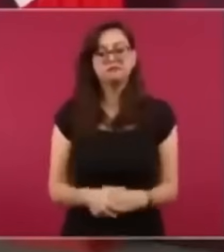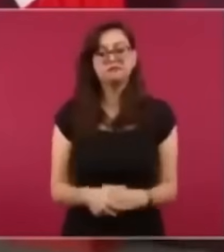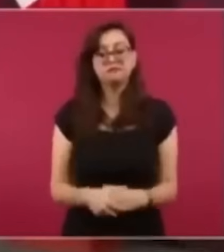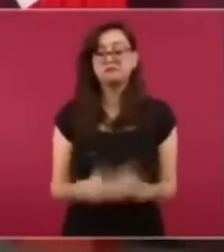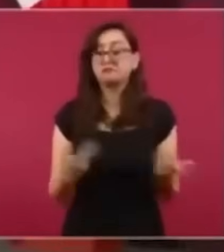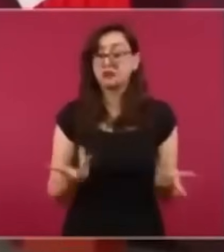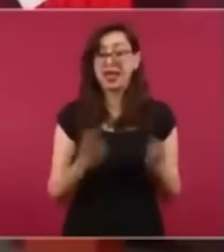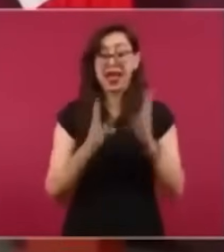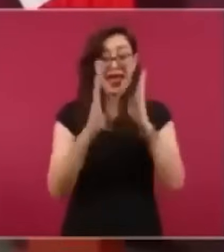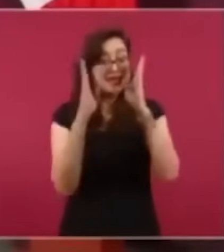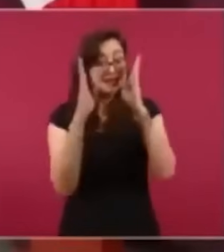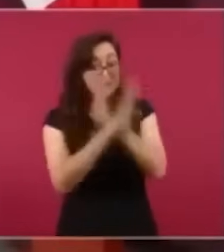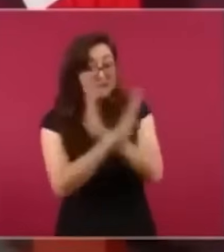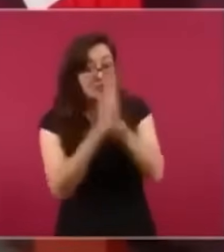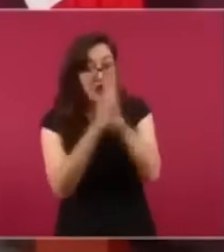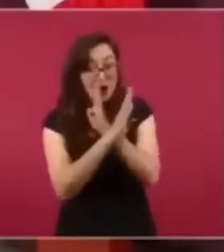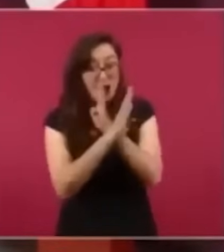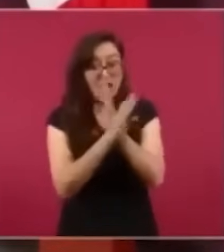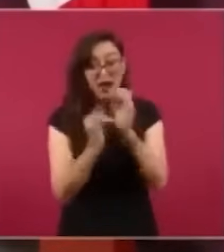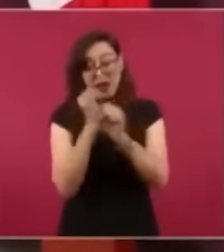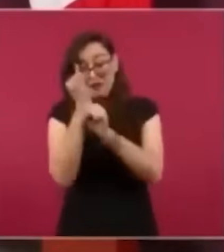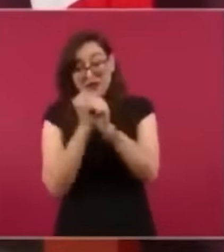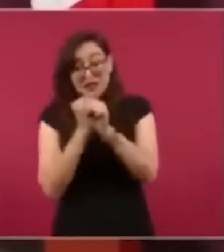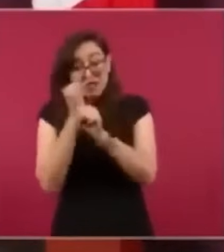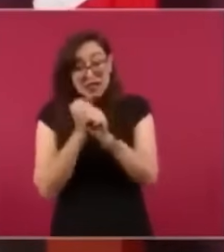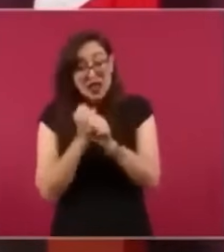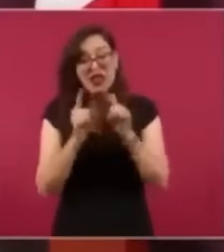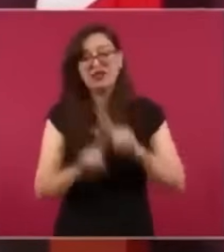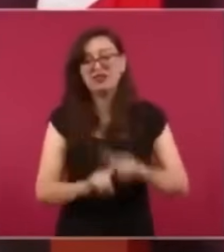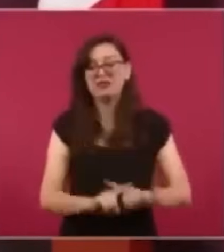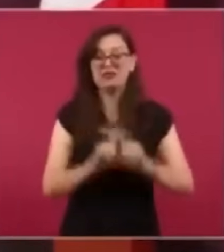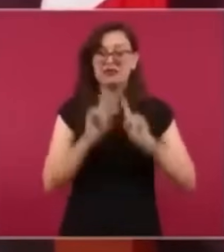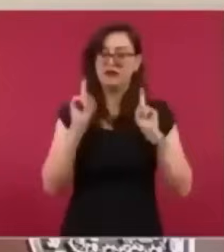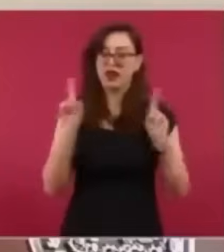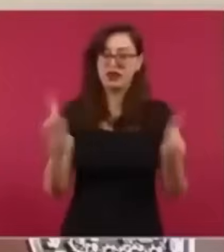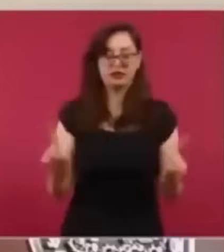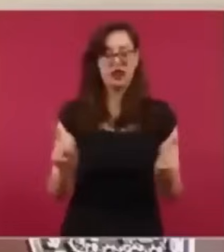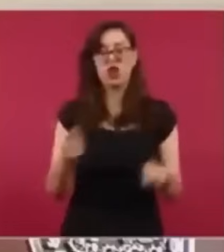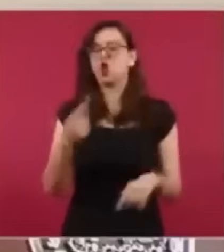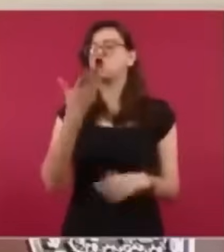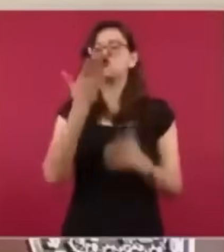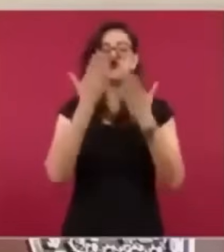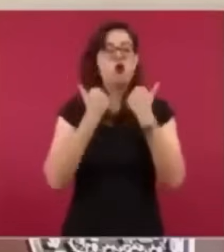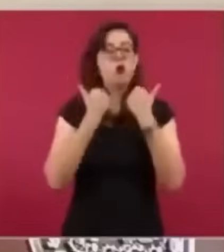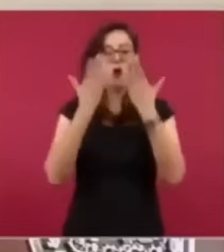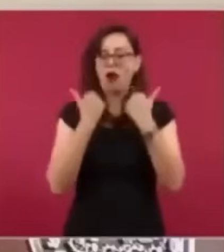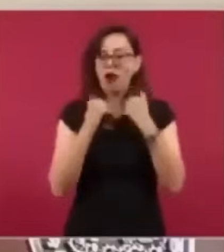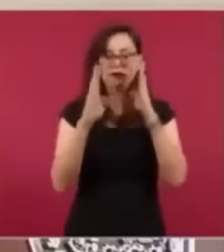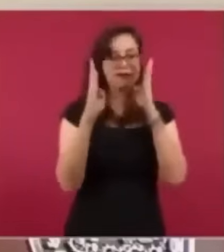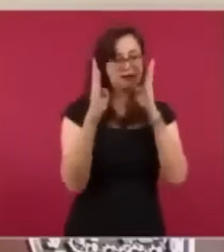espíe a ningún opositor ni a ningún periodista. Además,